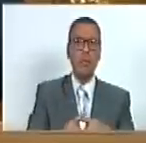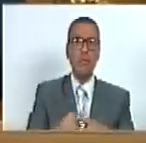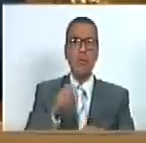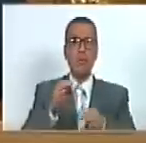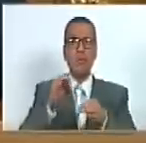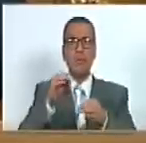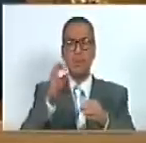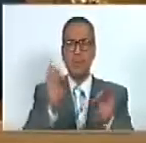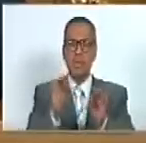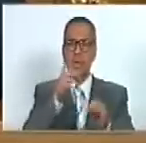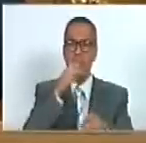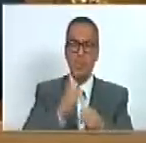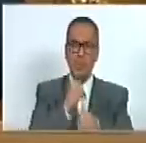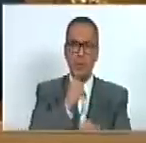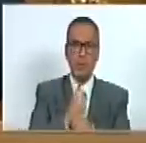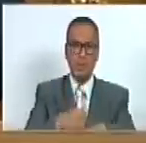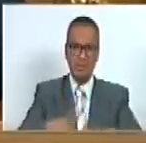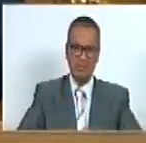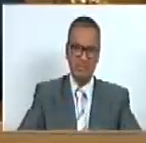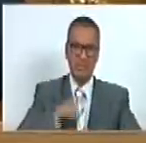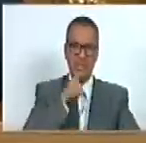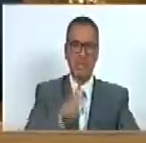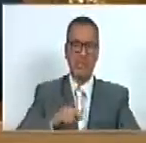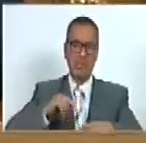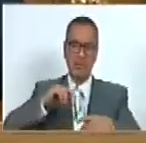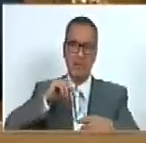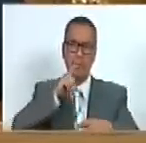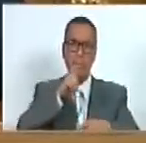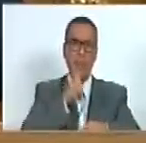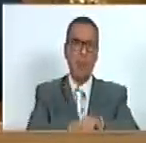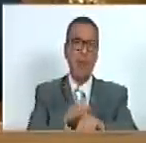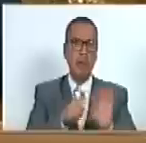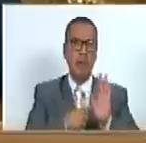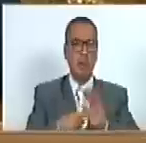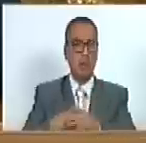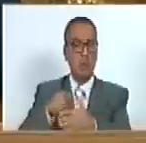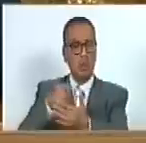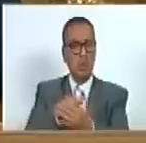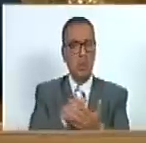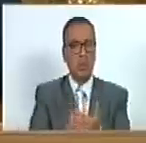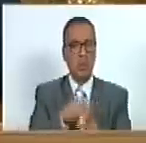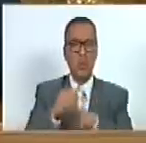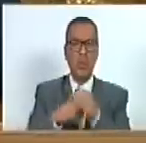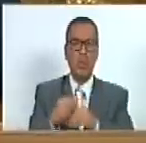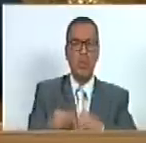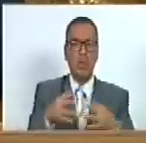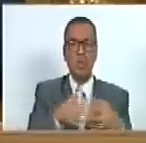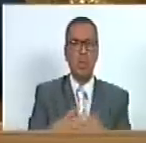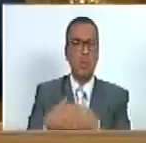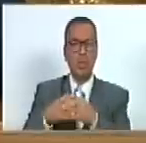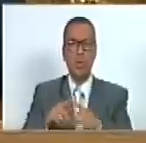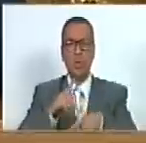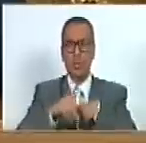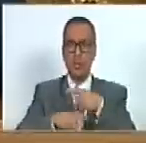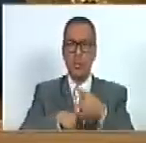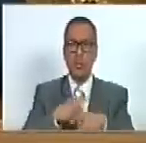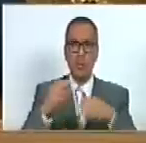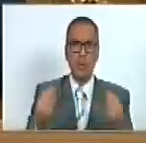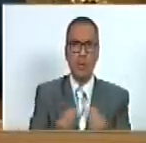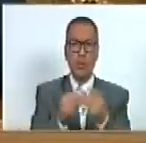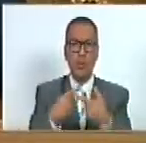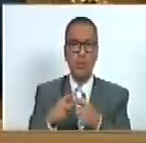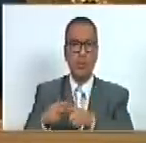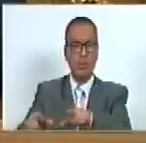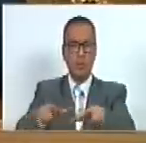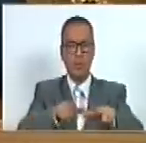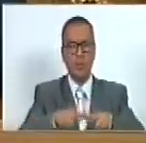injusticias, el trabajo forzado y la explotación que el modelo capitalista imperial desarrolla contra los distintos